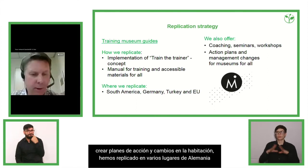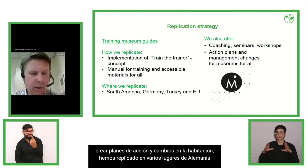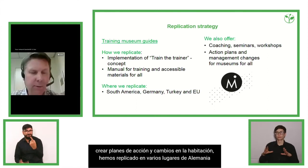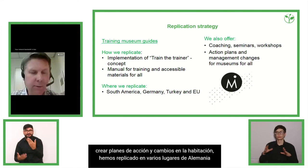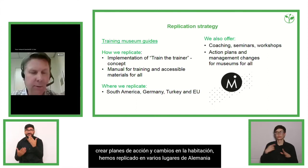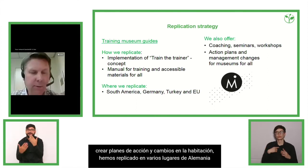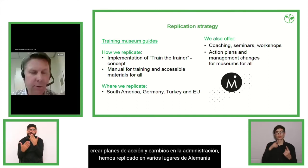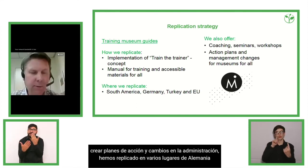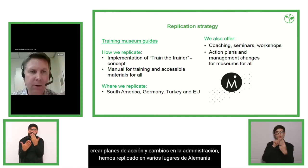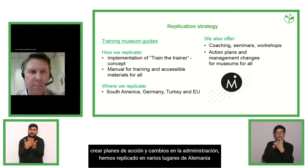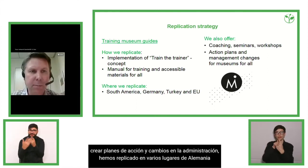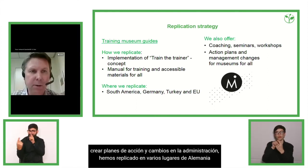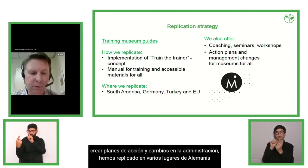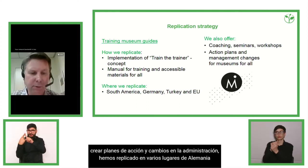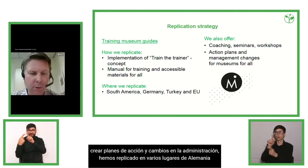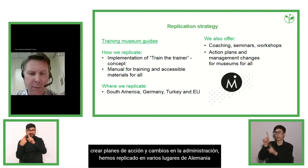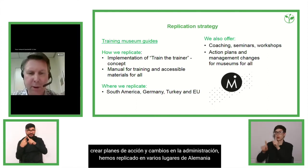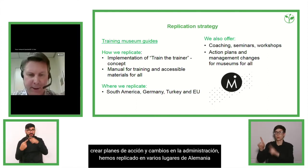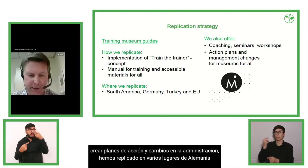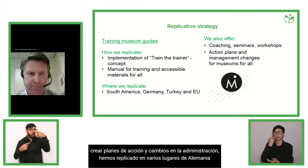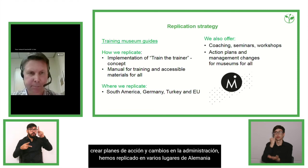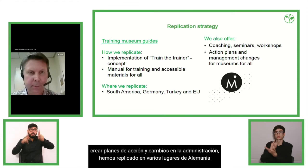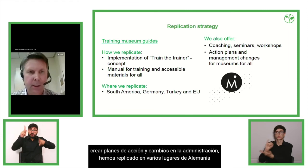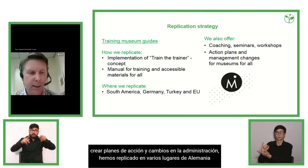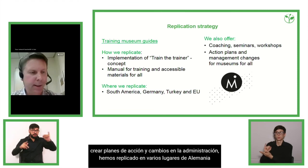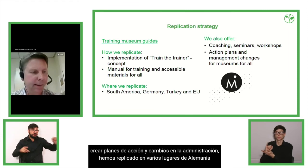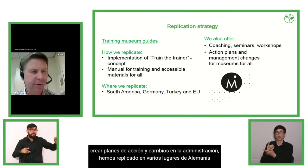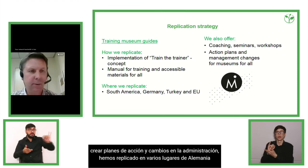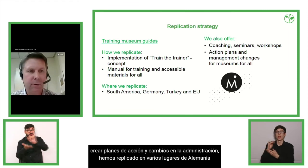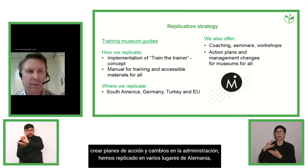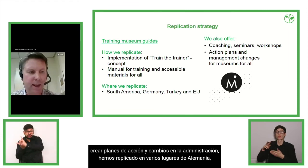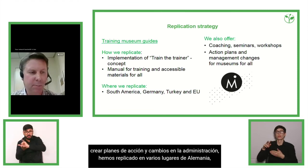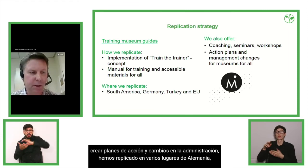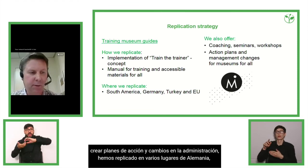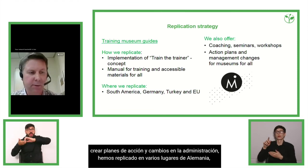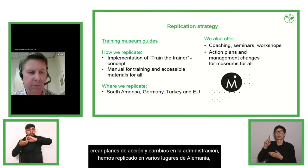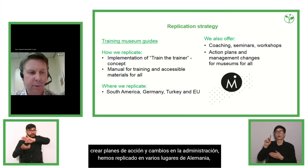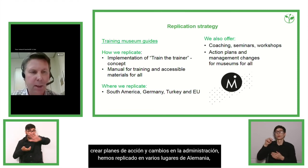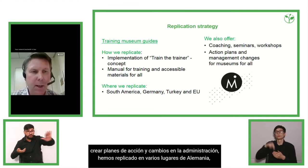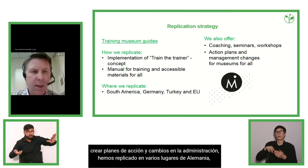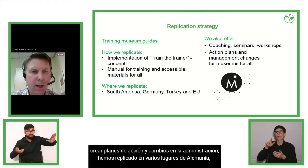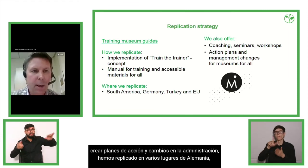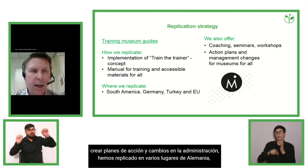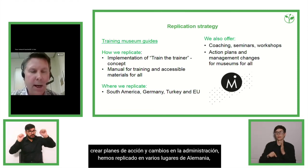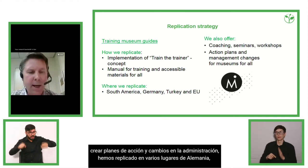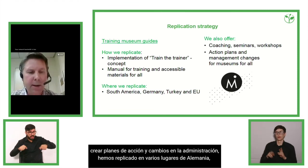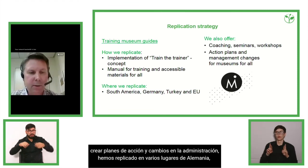entrar en contacto con instituciones y personas en Sudamérica. La próxima, por favor.